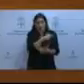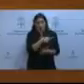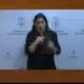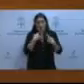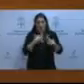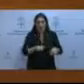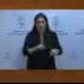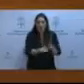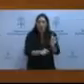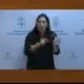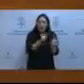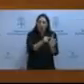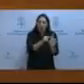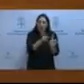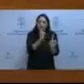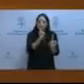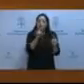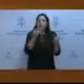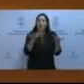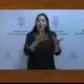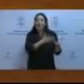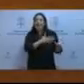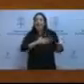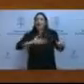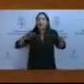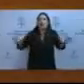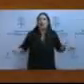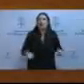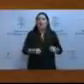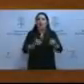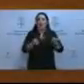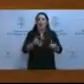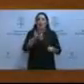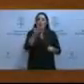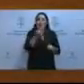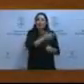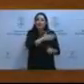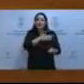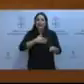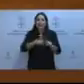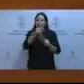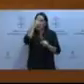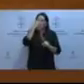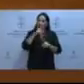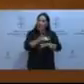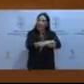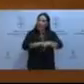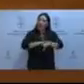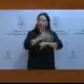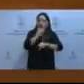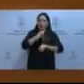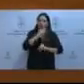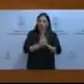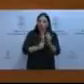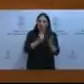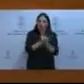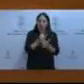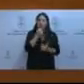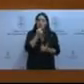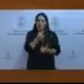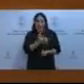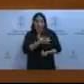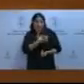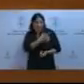con el único fin de darse publicidad y lavar la imagen social del Gobierno, decidieron dar a firmar a los diferentes